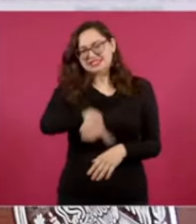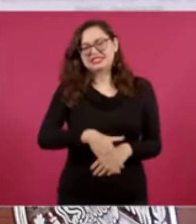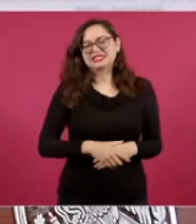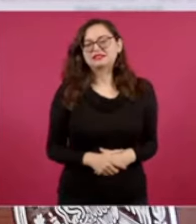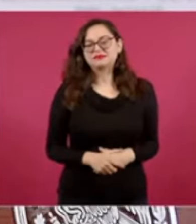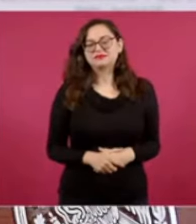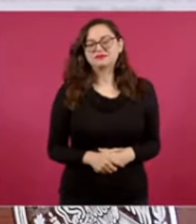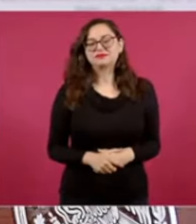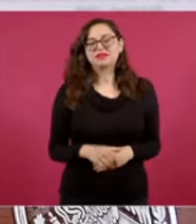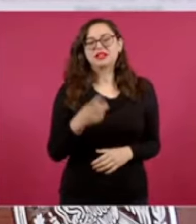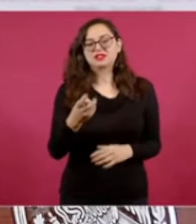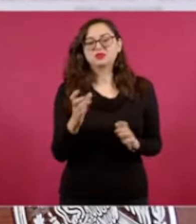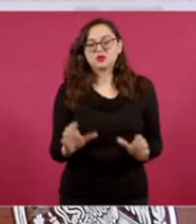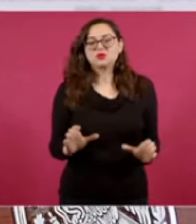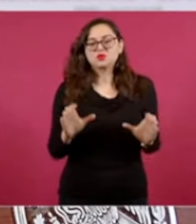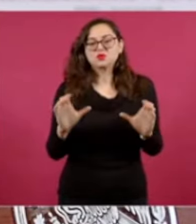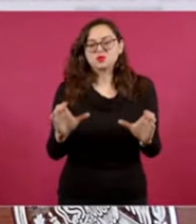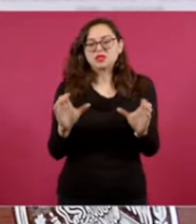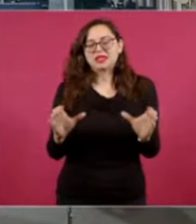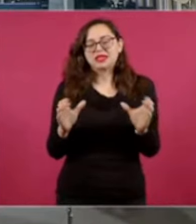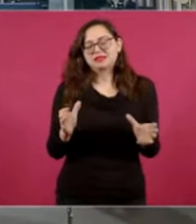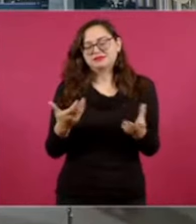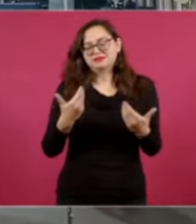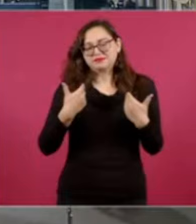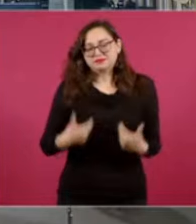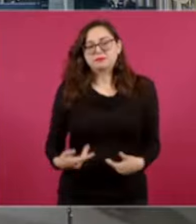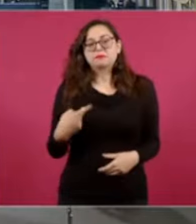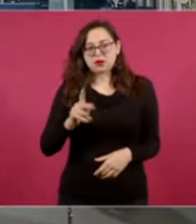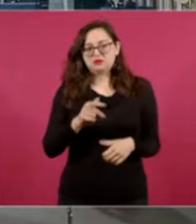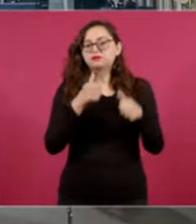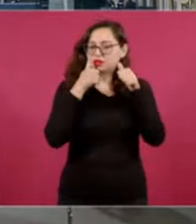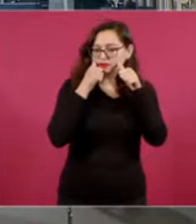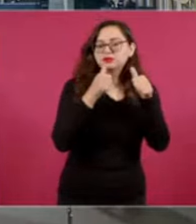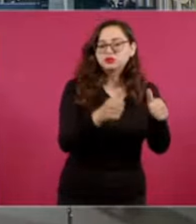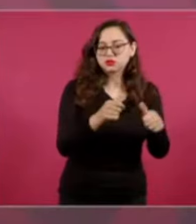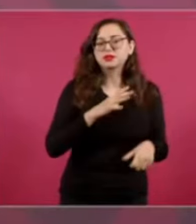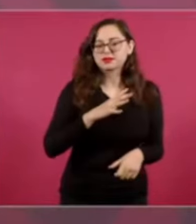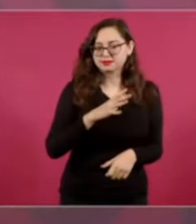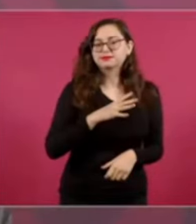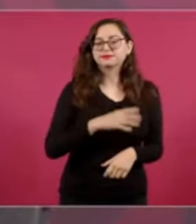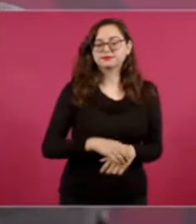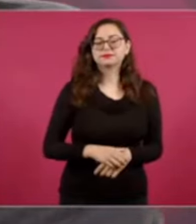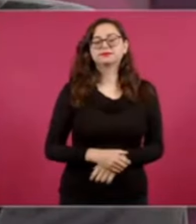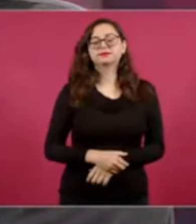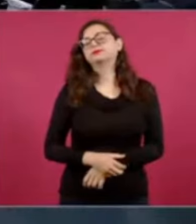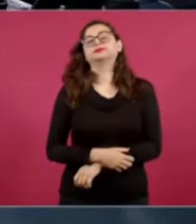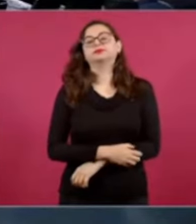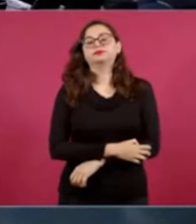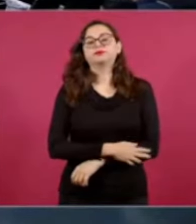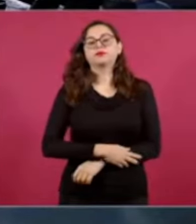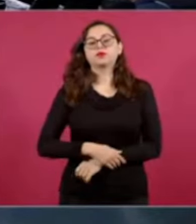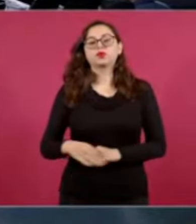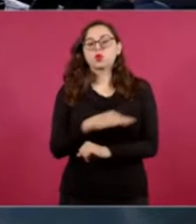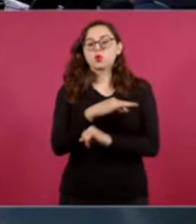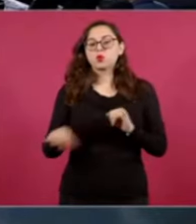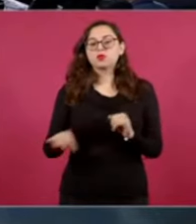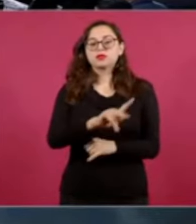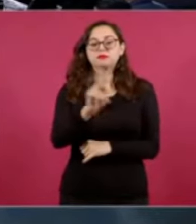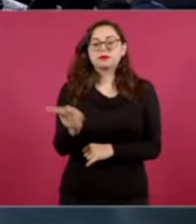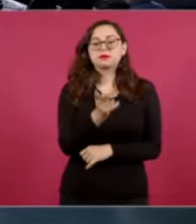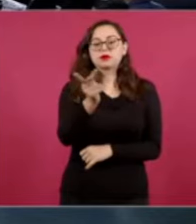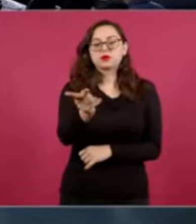cuidar eso, pero no quiere decir que no se esté atendiendo a la gente de Chalco. Bien, el último planteamiento, presidente. En el sector